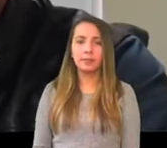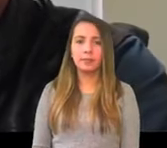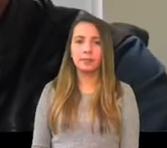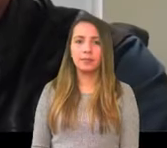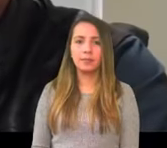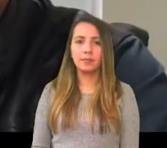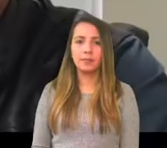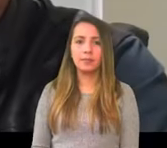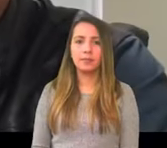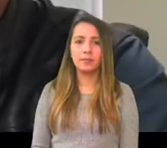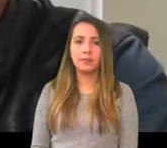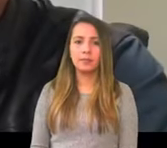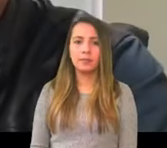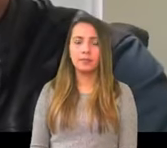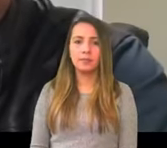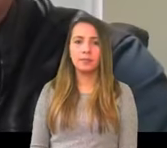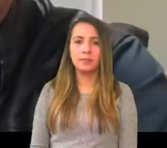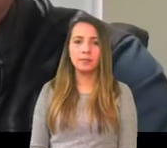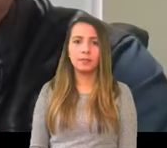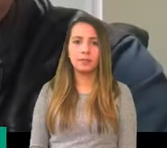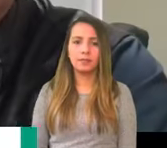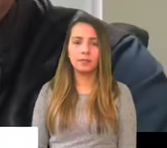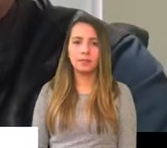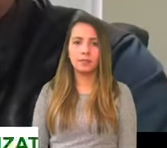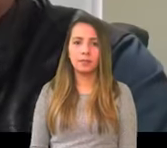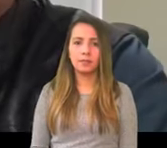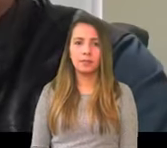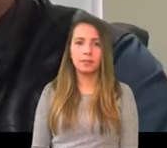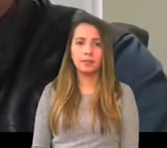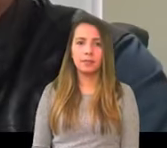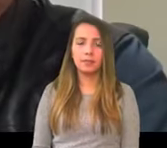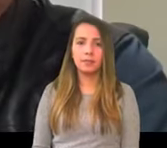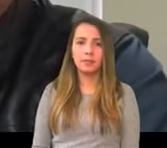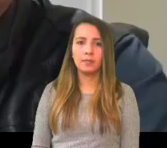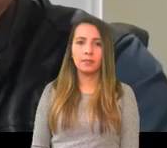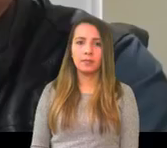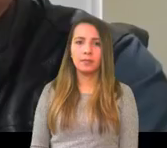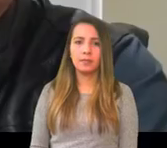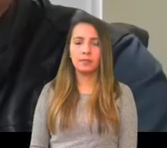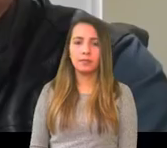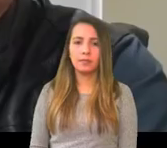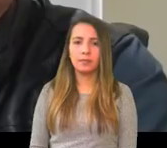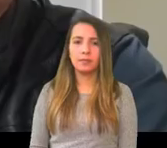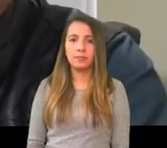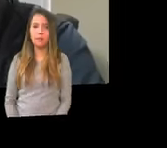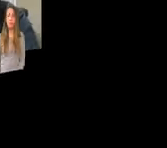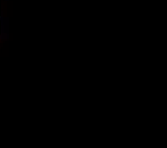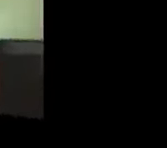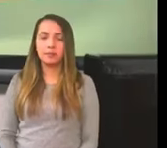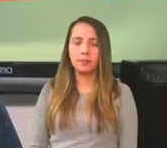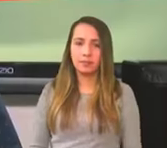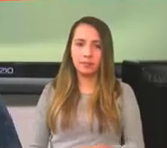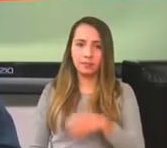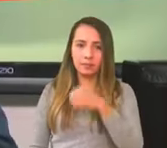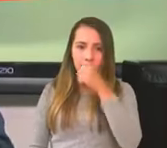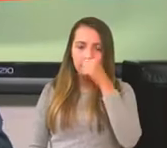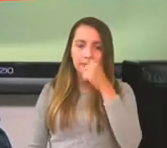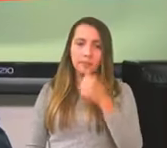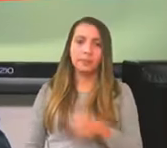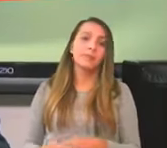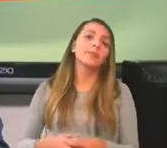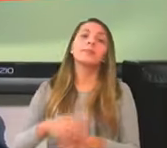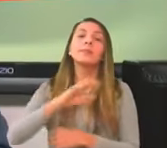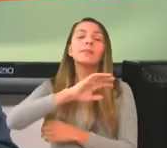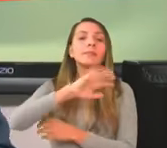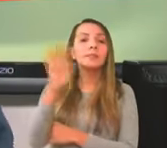No sé si será la última, pero bueno. Gerardo, bueno, parte, sí, una pregunta y una petición, señor director. Bueno,